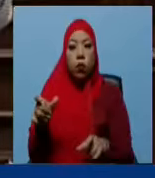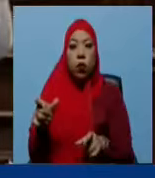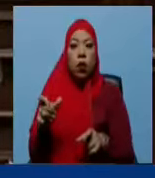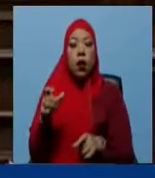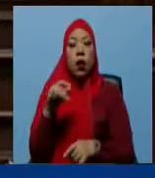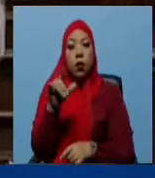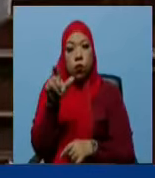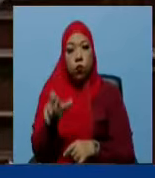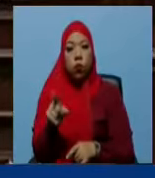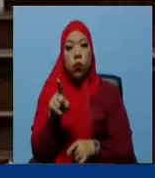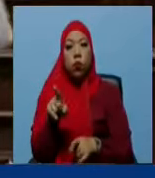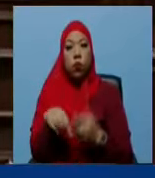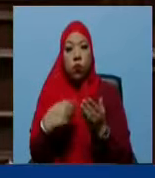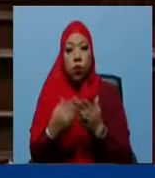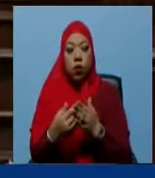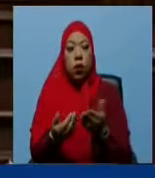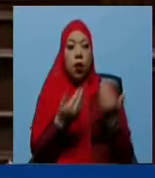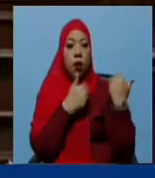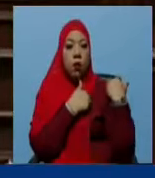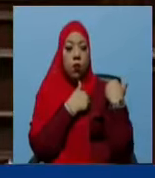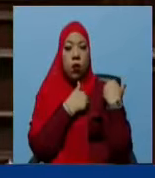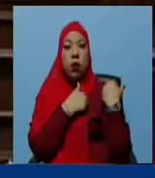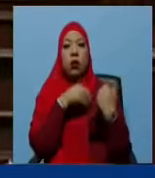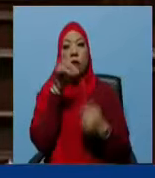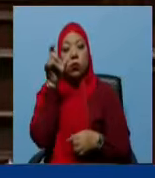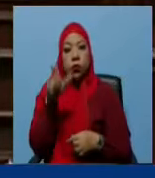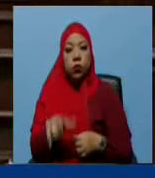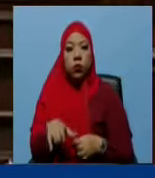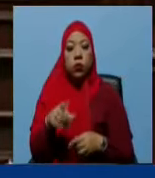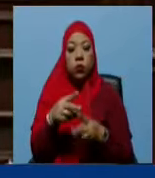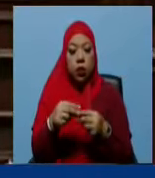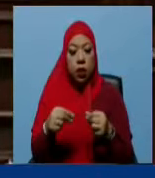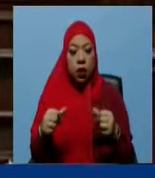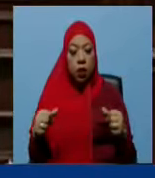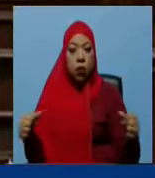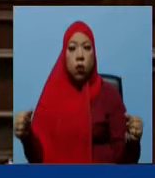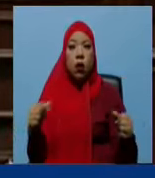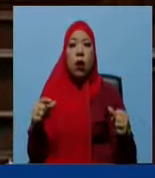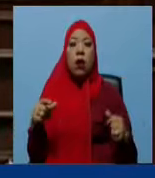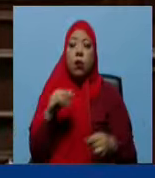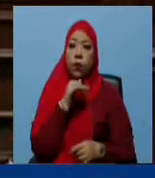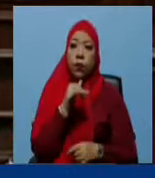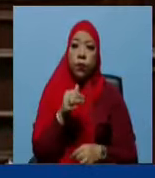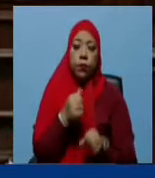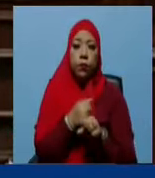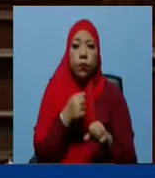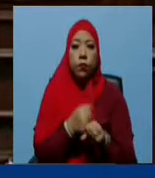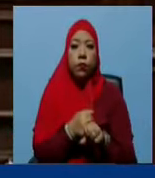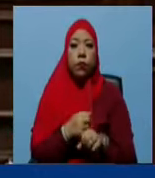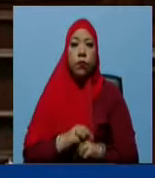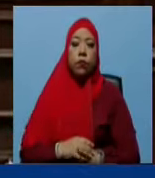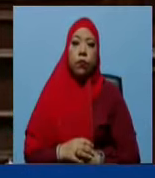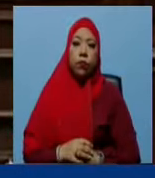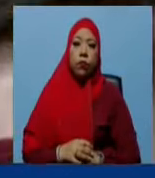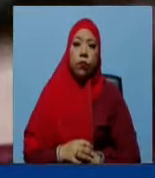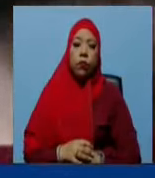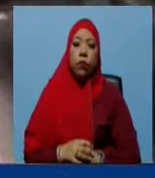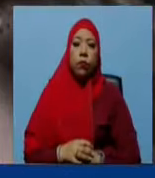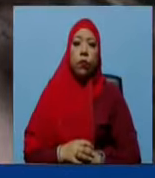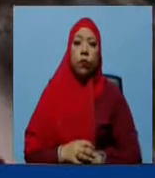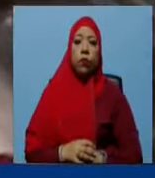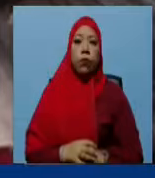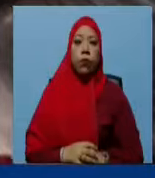Faría. Erika Faría es la encarnación de Apacuana en la tierra. Ah, Erika. ¿O no?